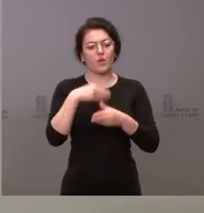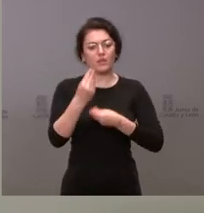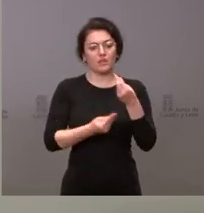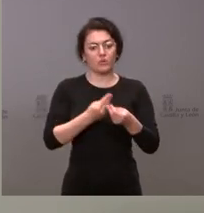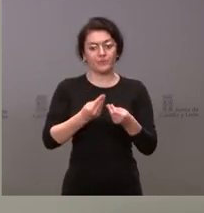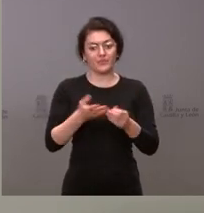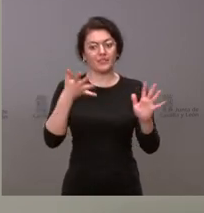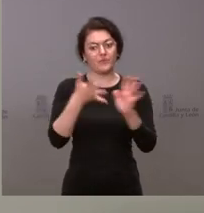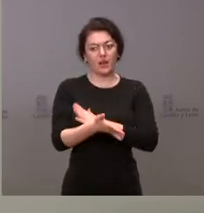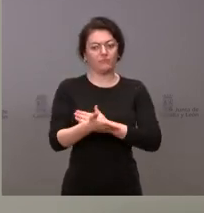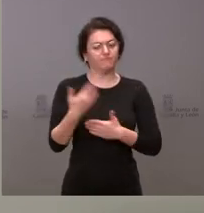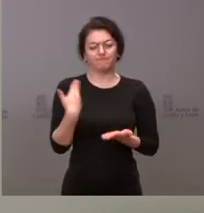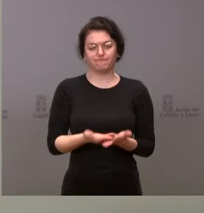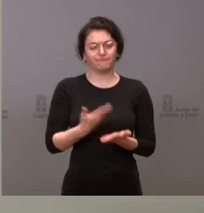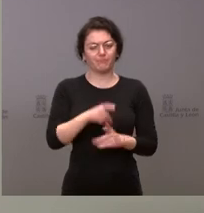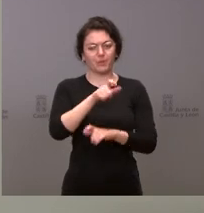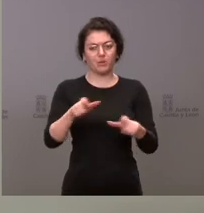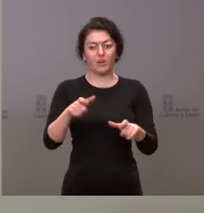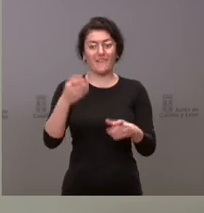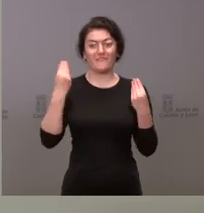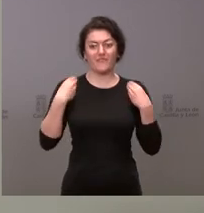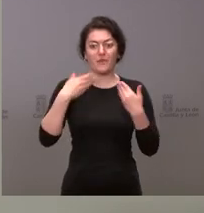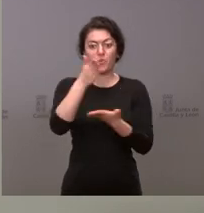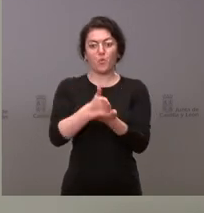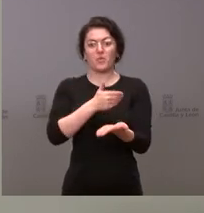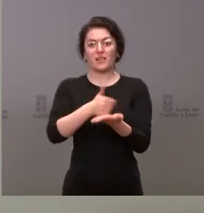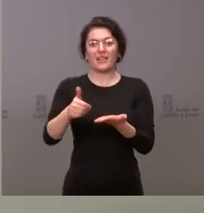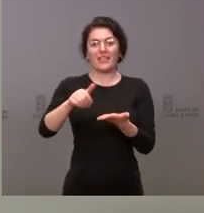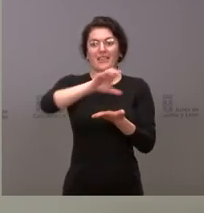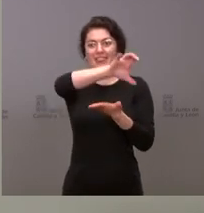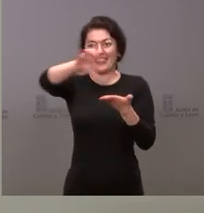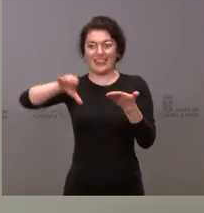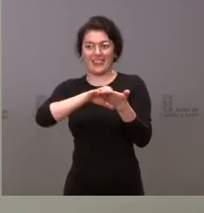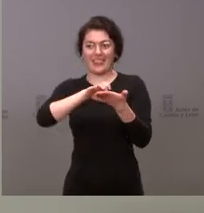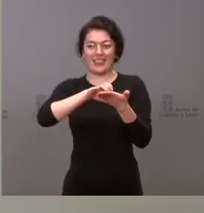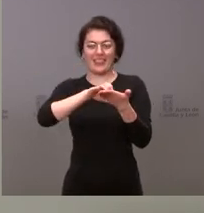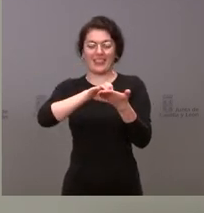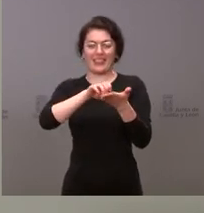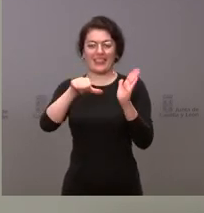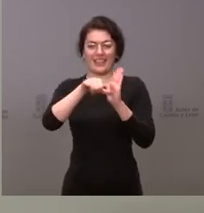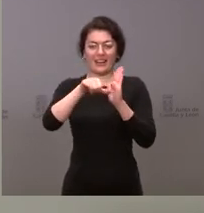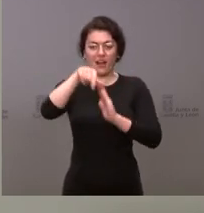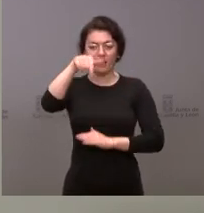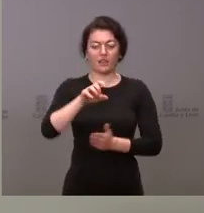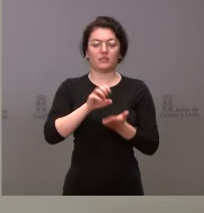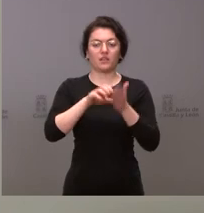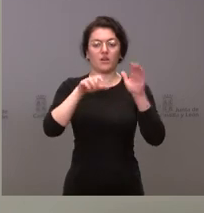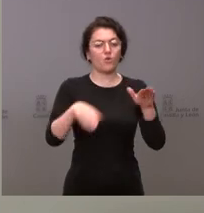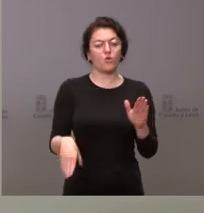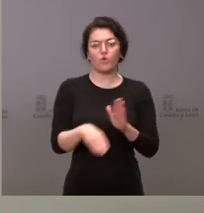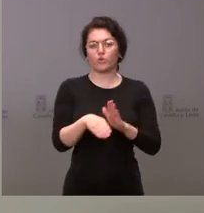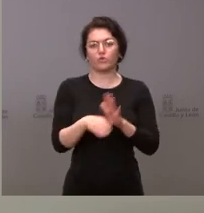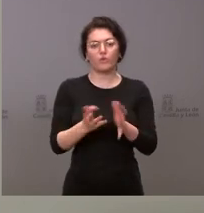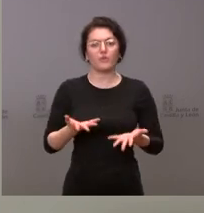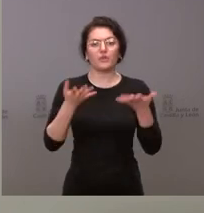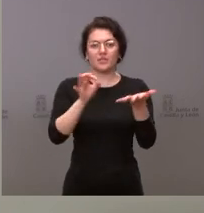personas que viven en esas comunidades autónomas limítrofes que desde castilla y león' les vamos a seguir prestando servicios en las condiciones